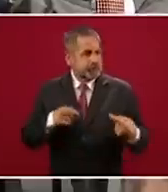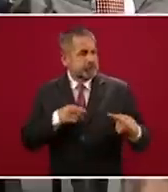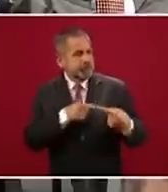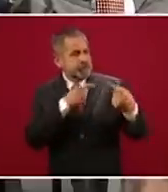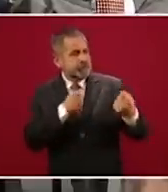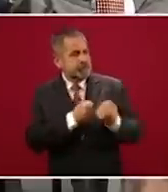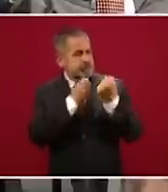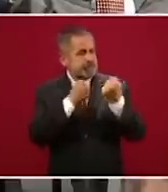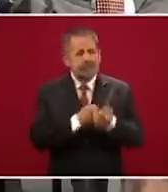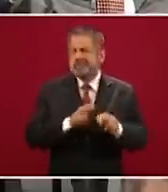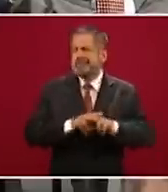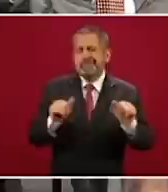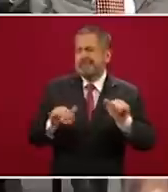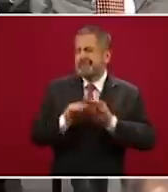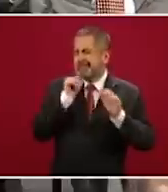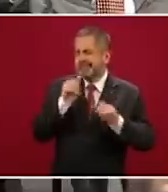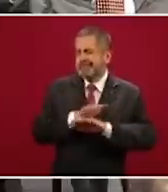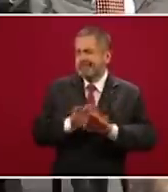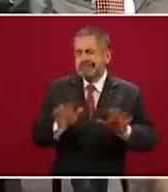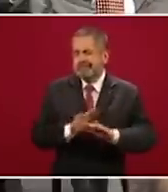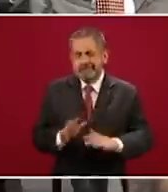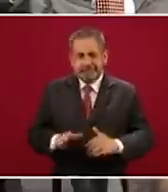confrontándonos con nadie, ¿no?